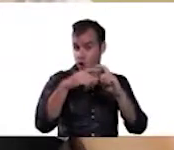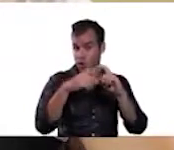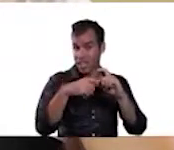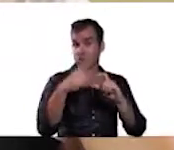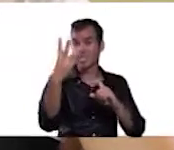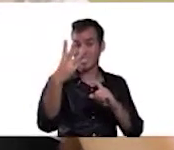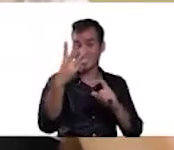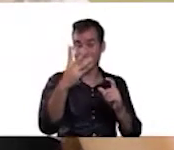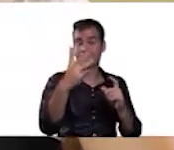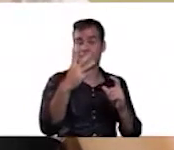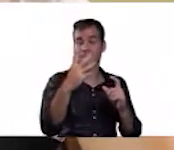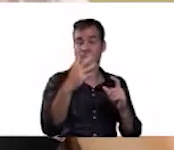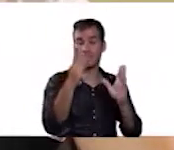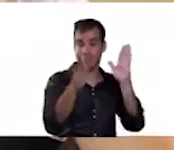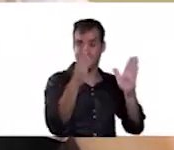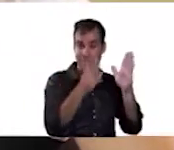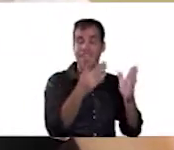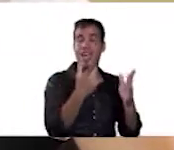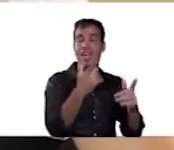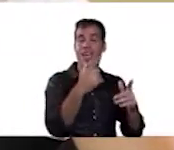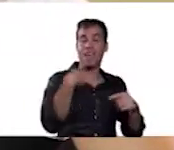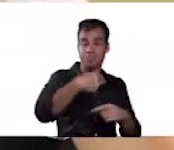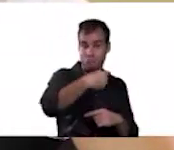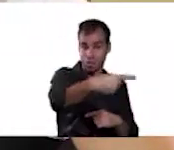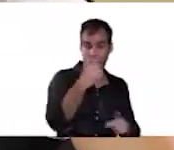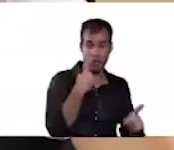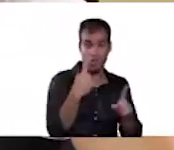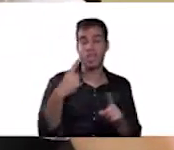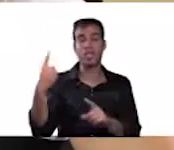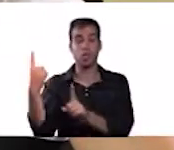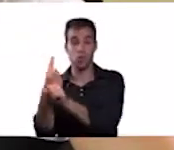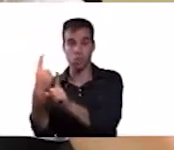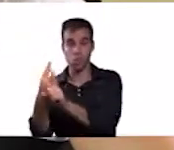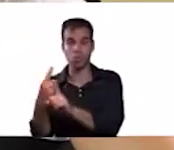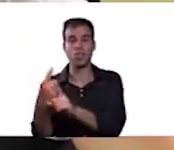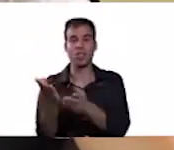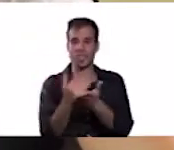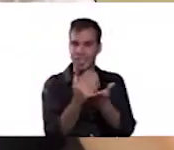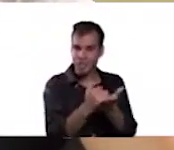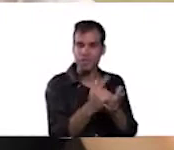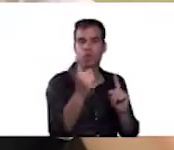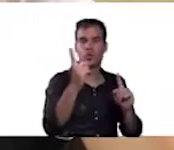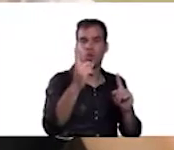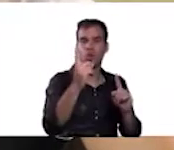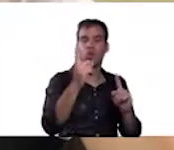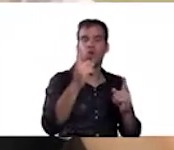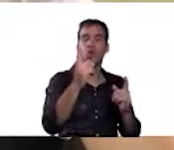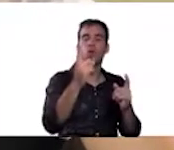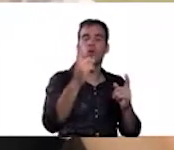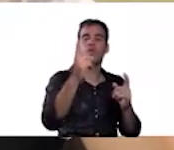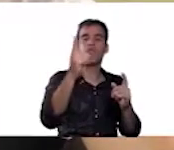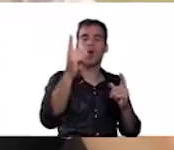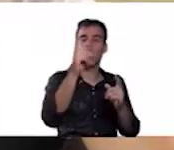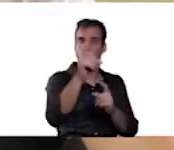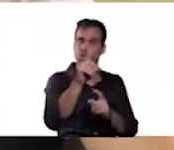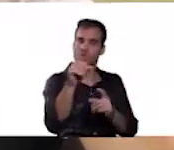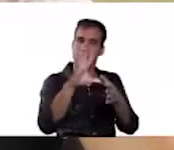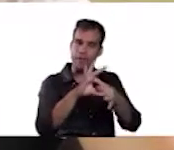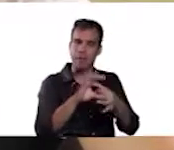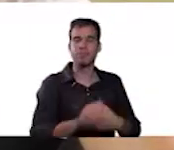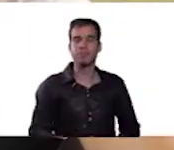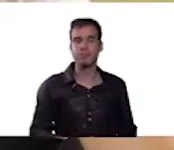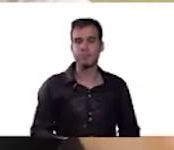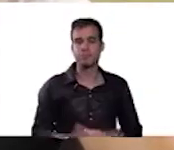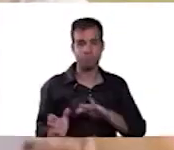y quinto semestre, curso por encuentro, está en el libro de texto de 11º grado. Pasamos al próximo semestre, que